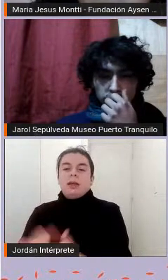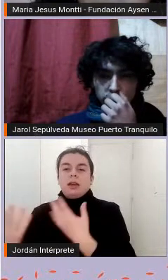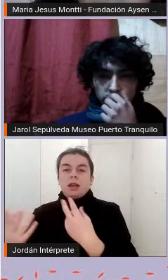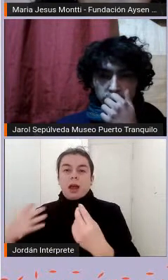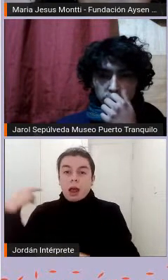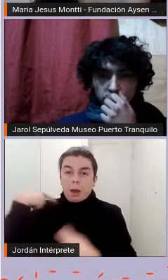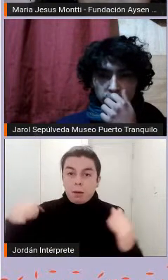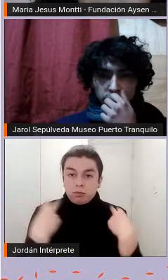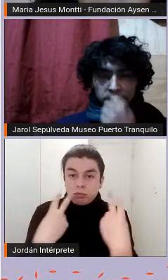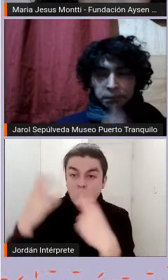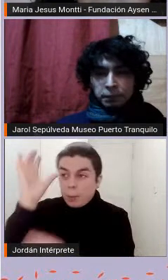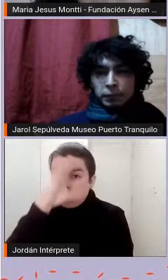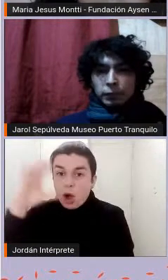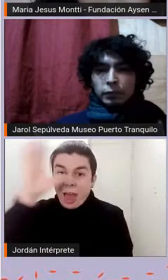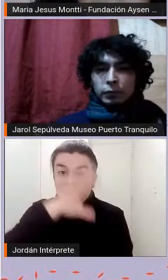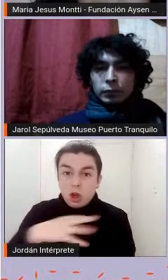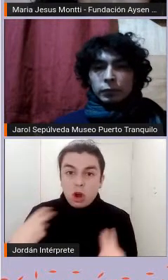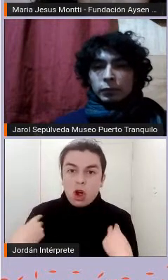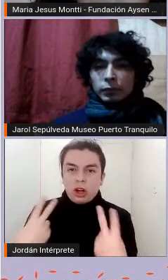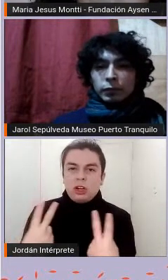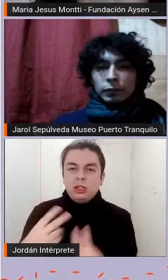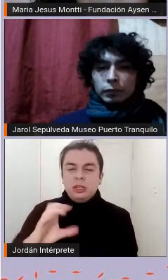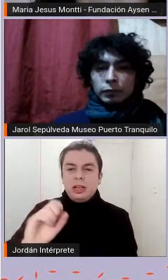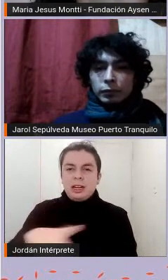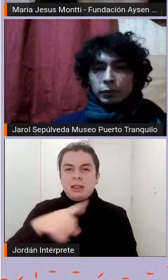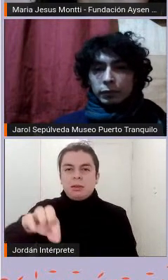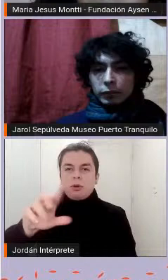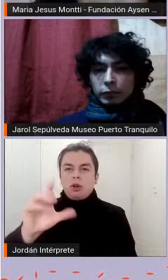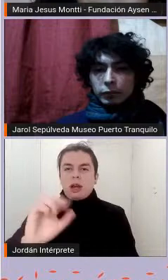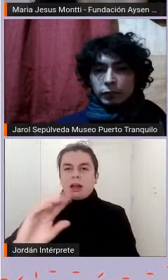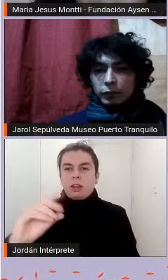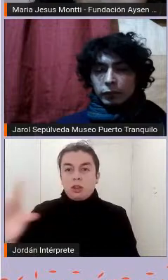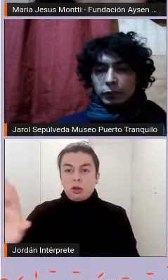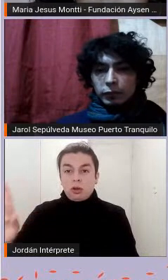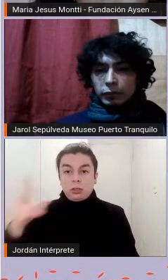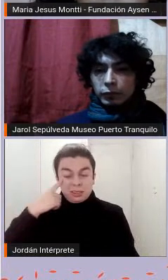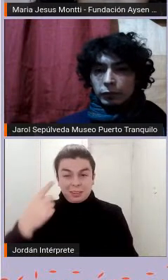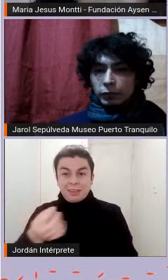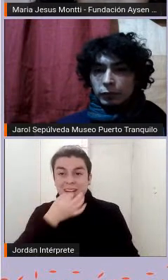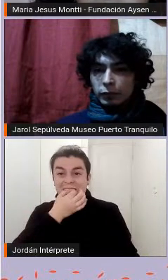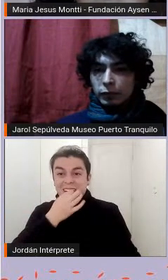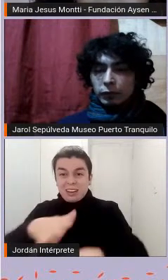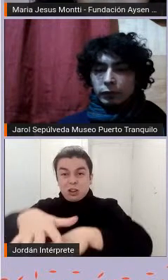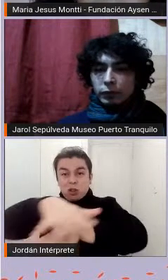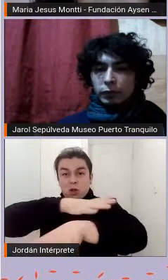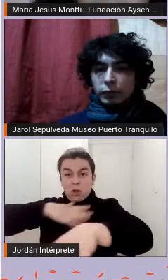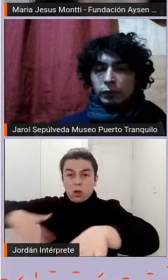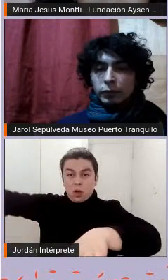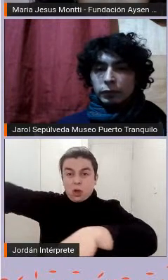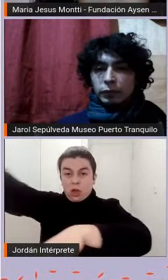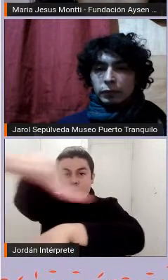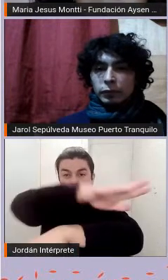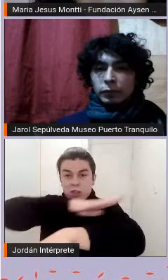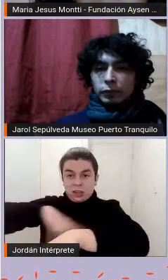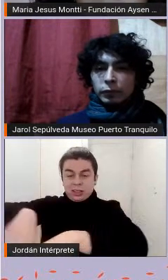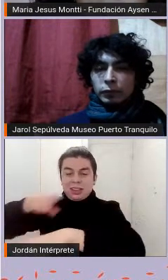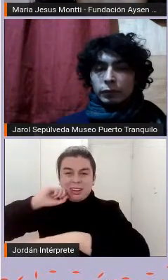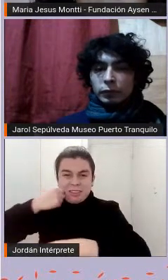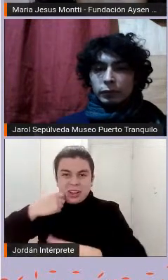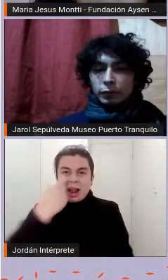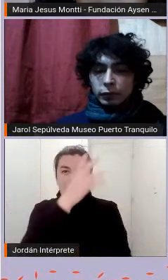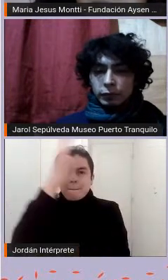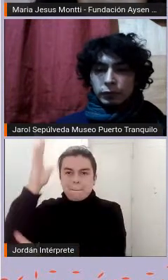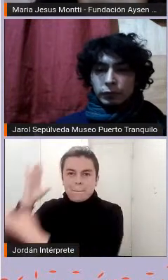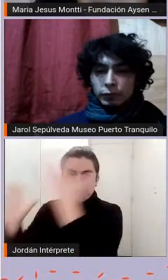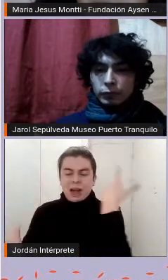todo acá lo que está en verde es el Parque Nacional Laguna San Rafael, uno de los parques más grandes que tenemos aquí en la